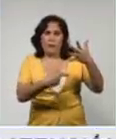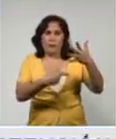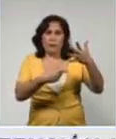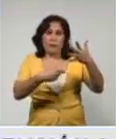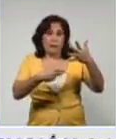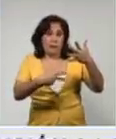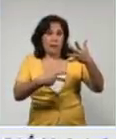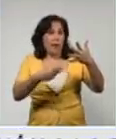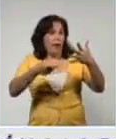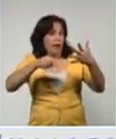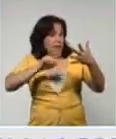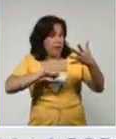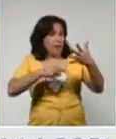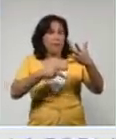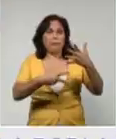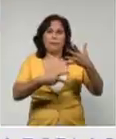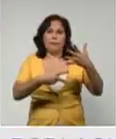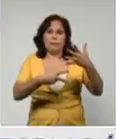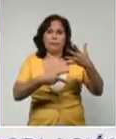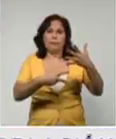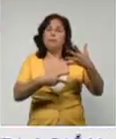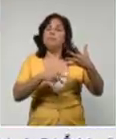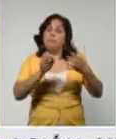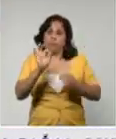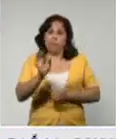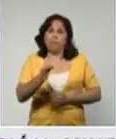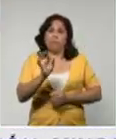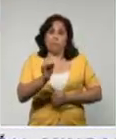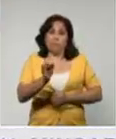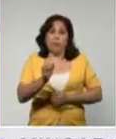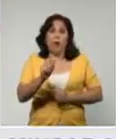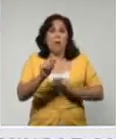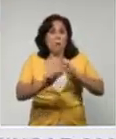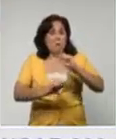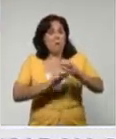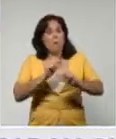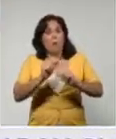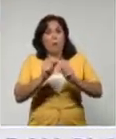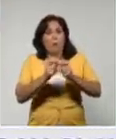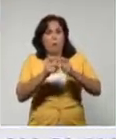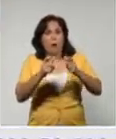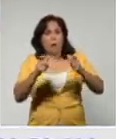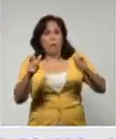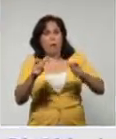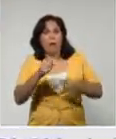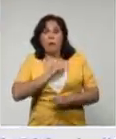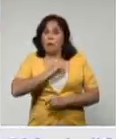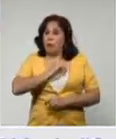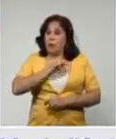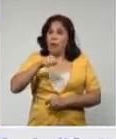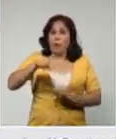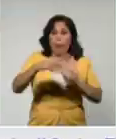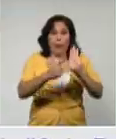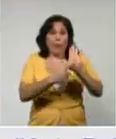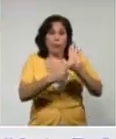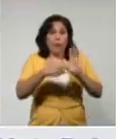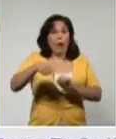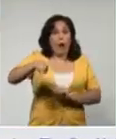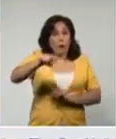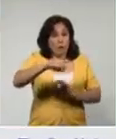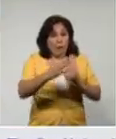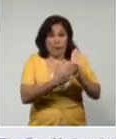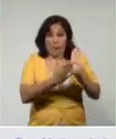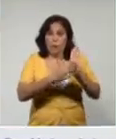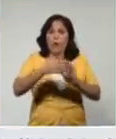de ayer y que realmente nos traduce. O sea, ¿qué queremos demostrar con esto? Bueno,